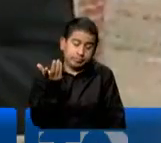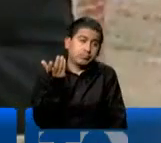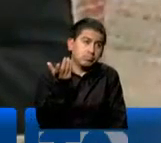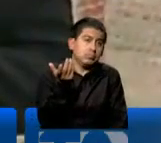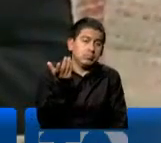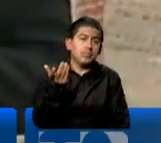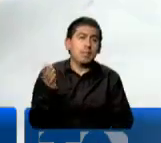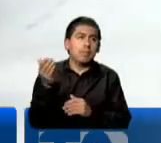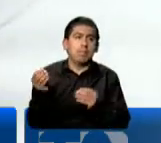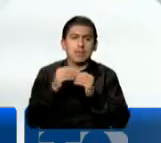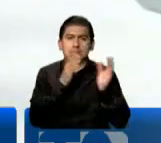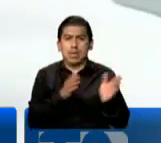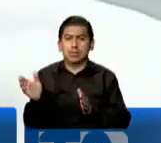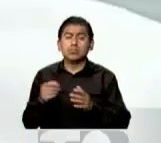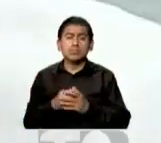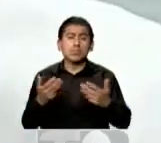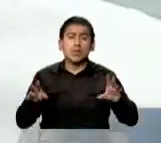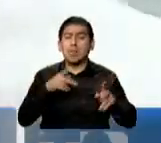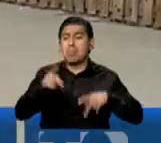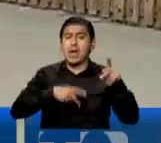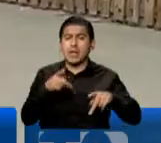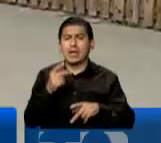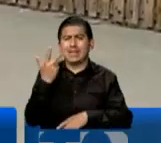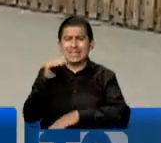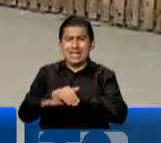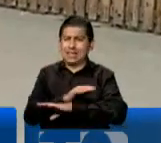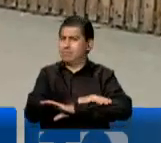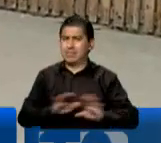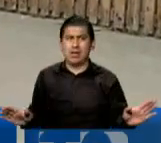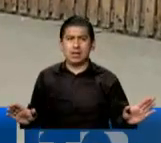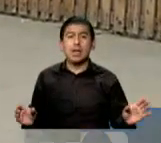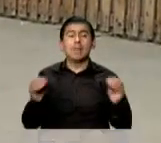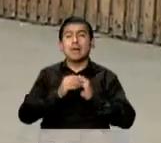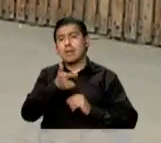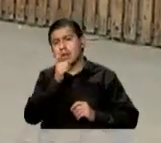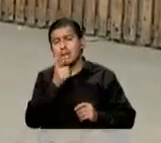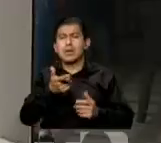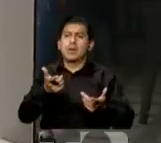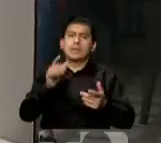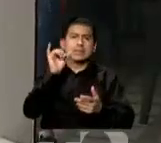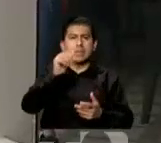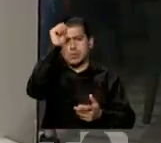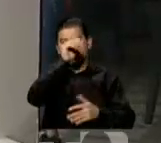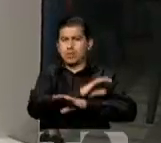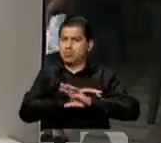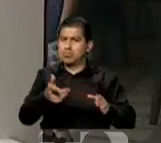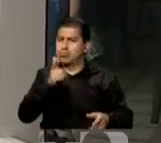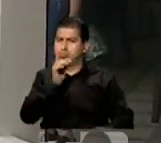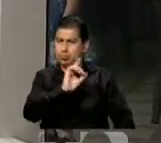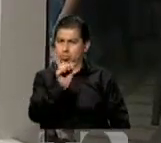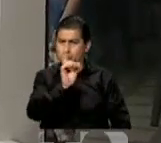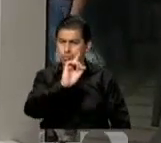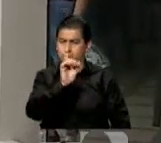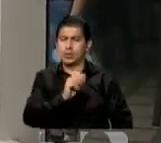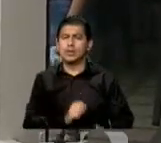de las medidas. Nosotros hemos cerrado la playa a las 3 de la tarde, nos hemos prohibido la venta de licor los sábados y domingos, hemos